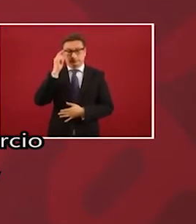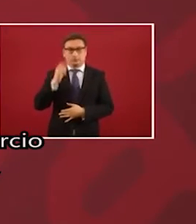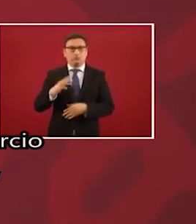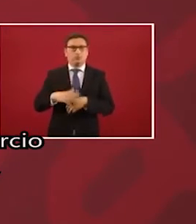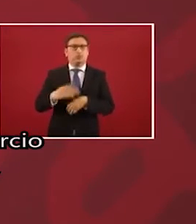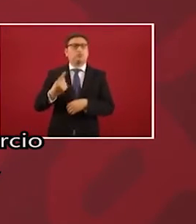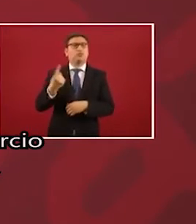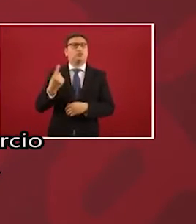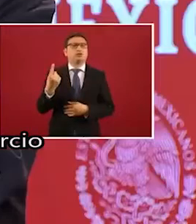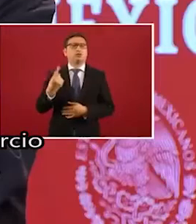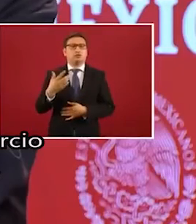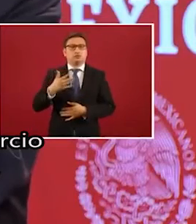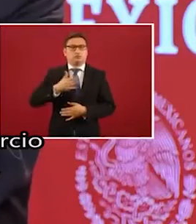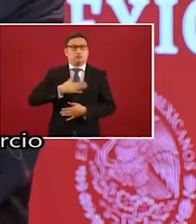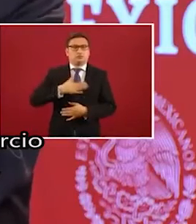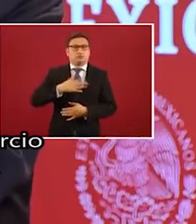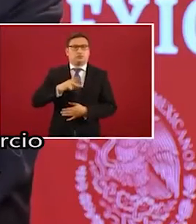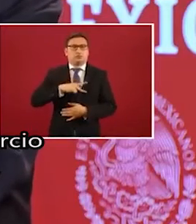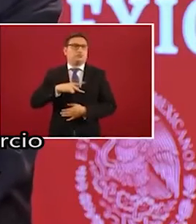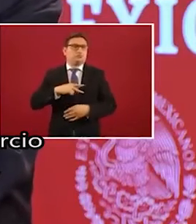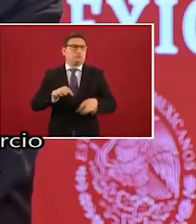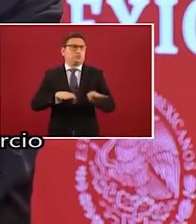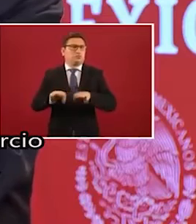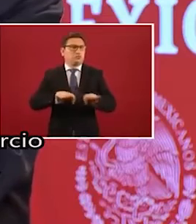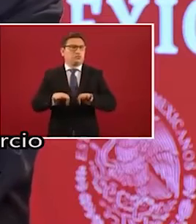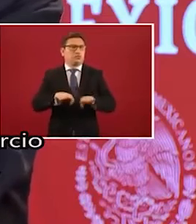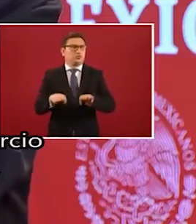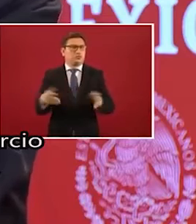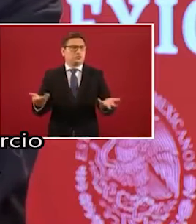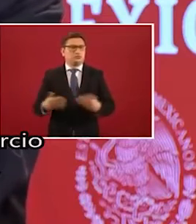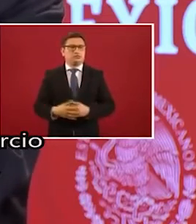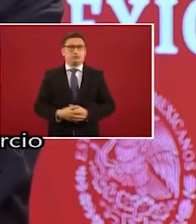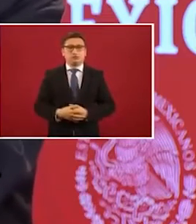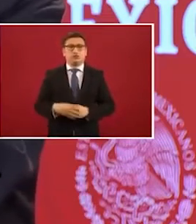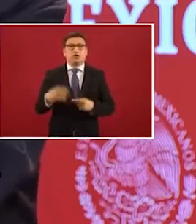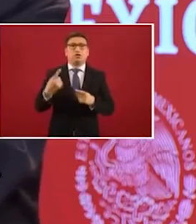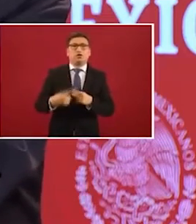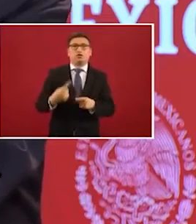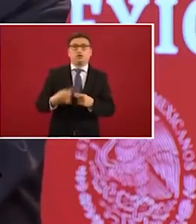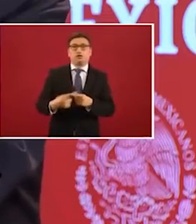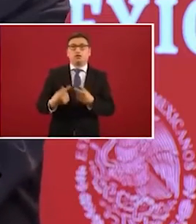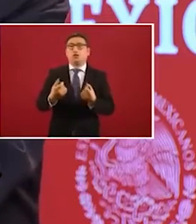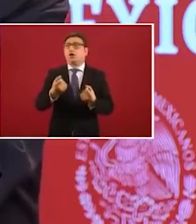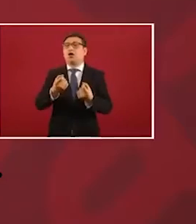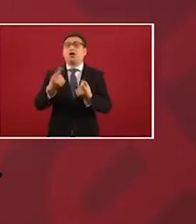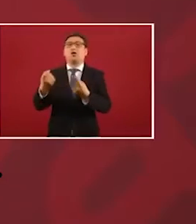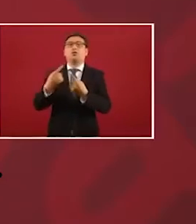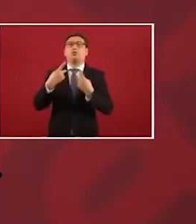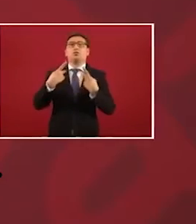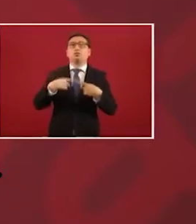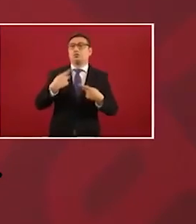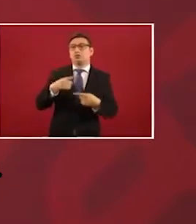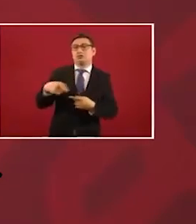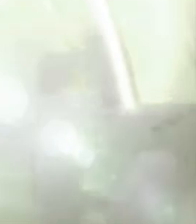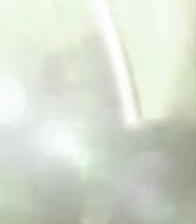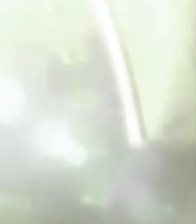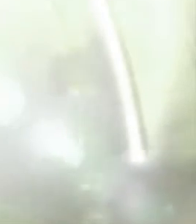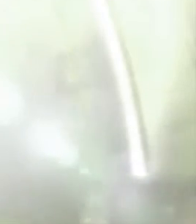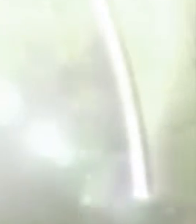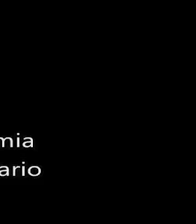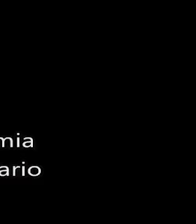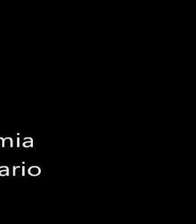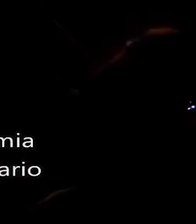responder sobre ese consorcio televisivo aunque sin señalarlo explícitamente fueron expuestas por el presidente obrador